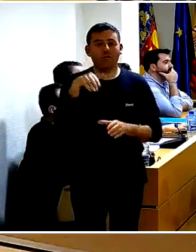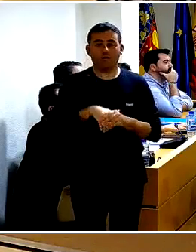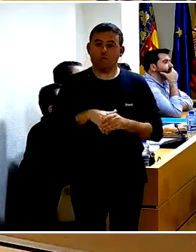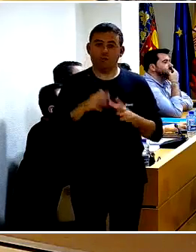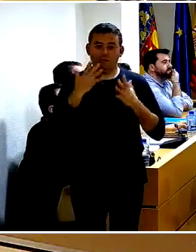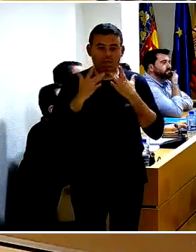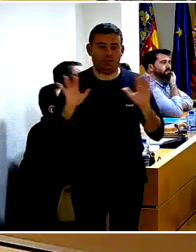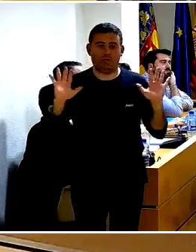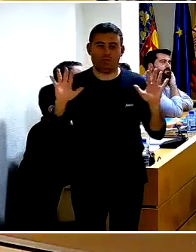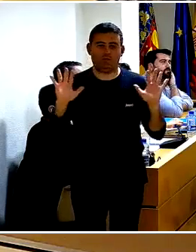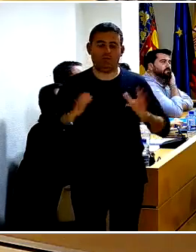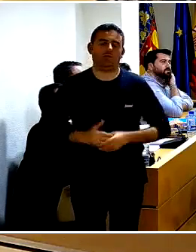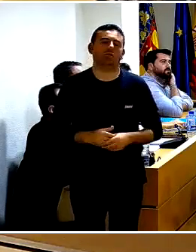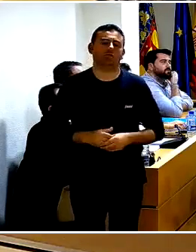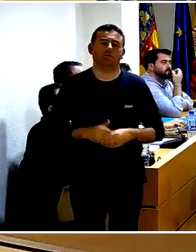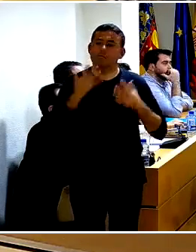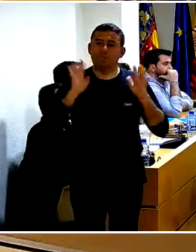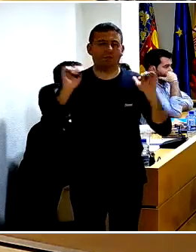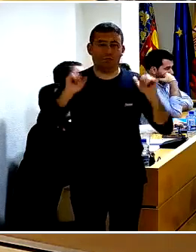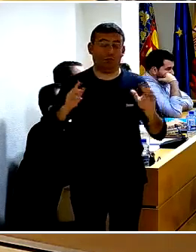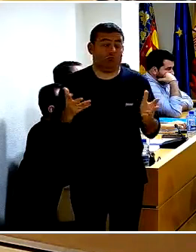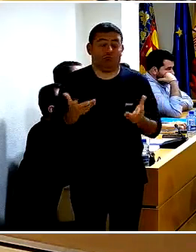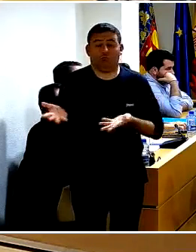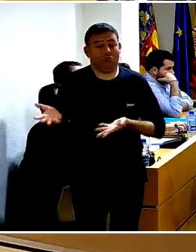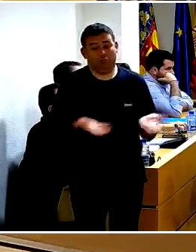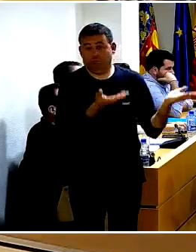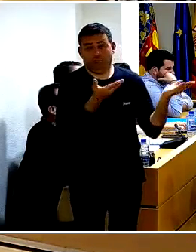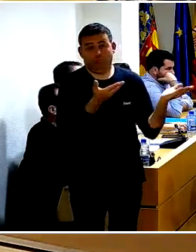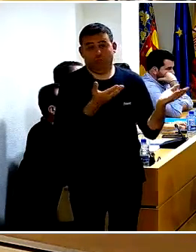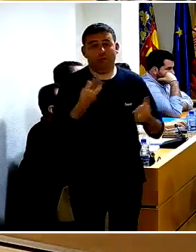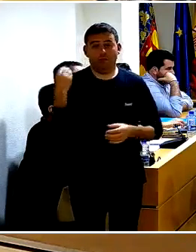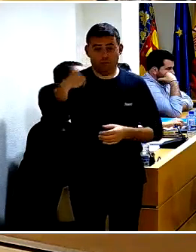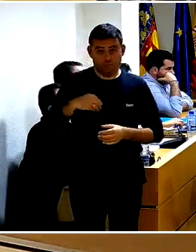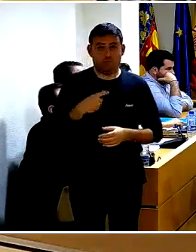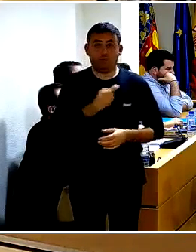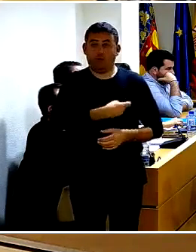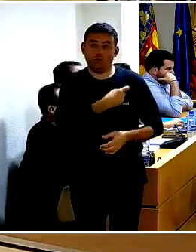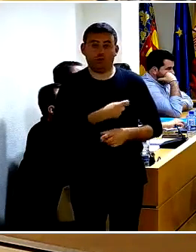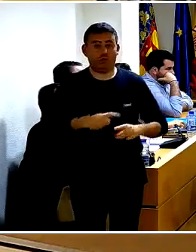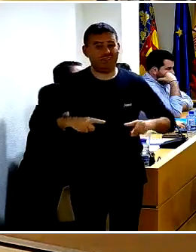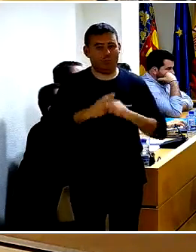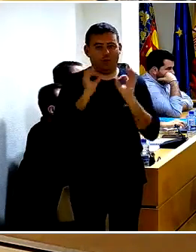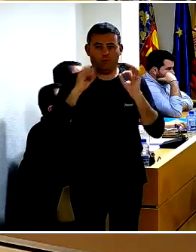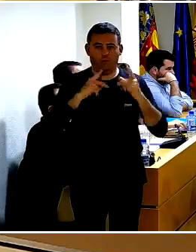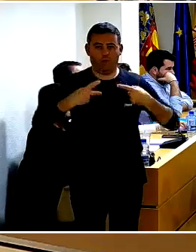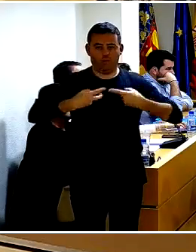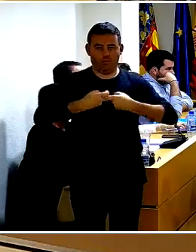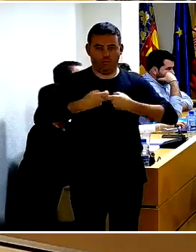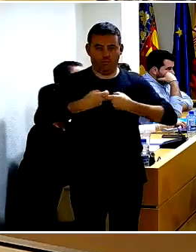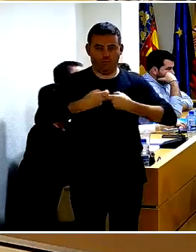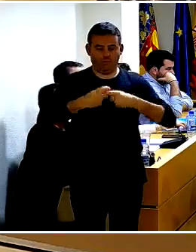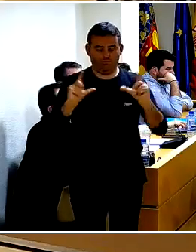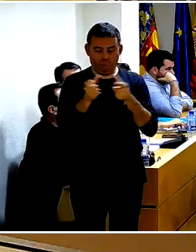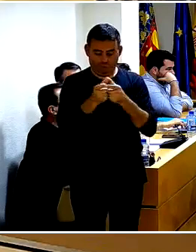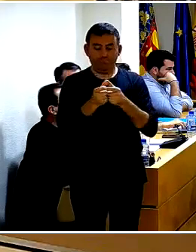abstención, manteniendo lo manifestado en la correspondiente Comisión Extraordinaria de Hacienda a la